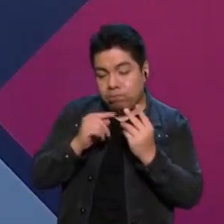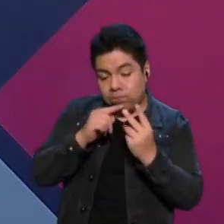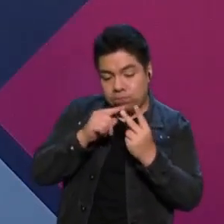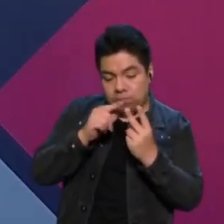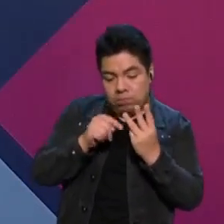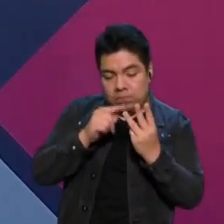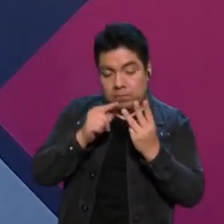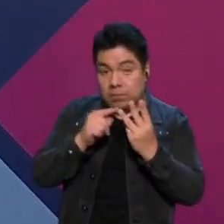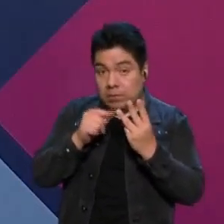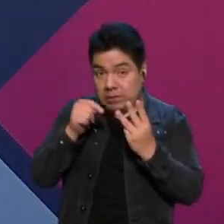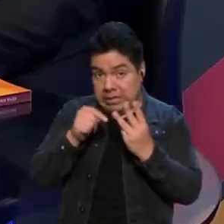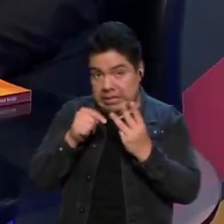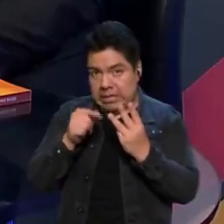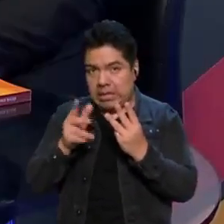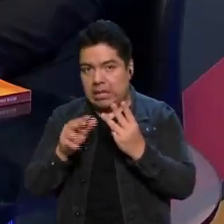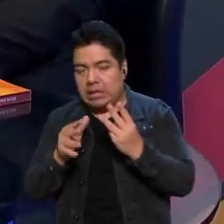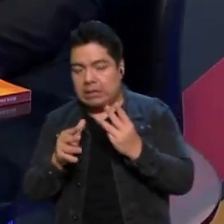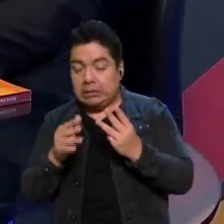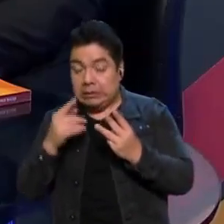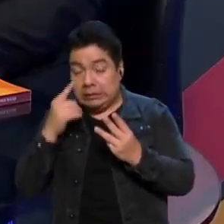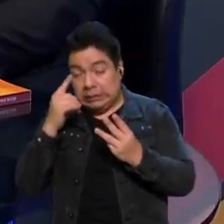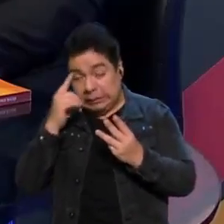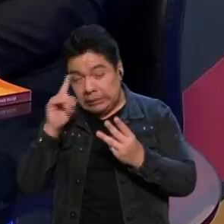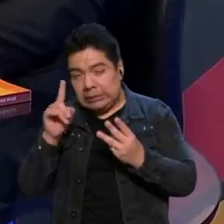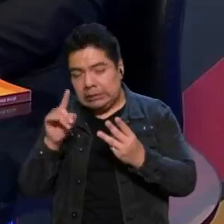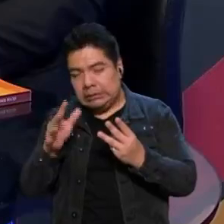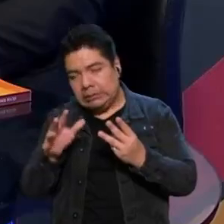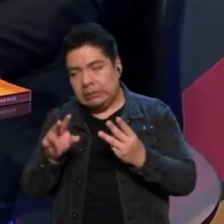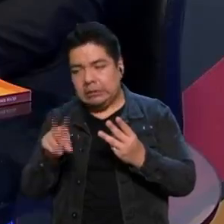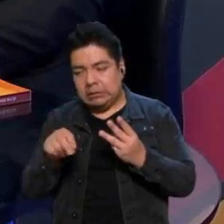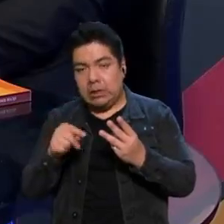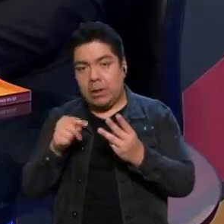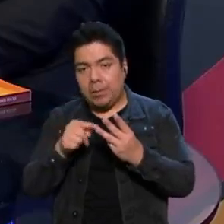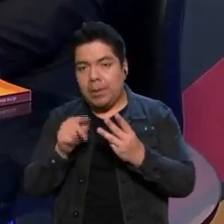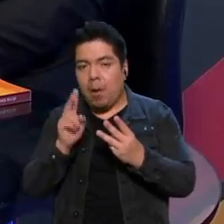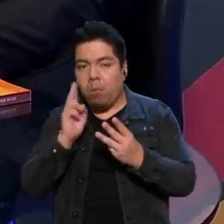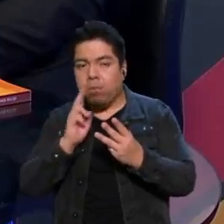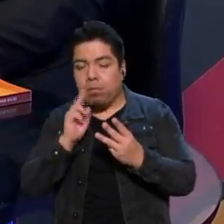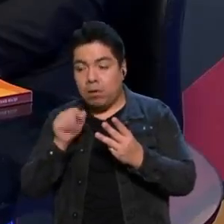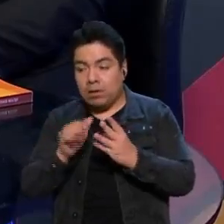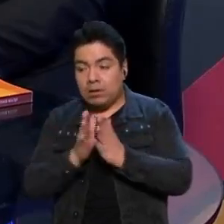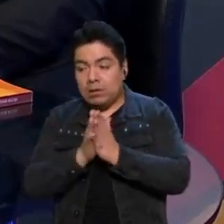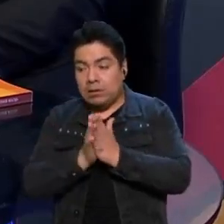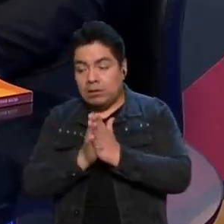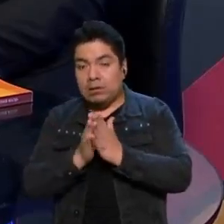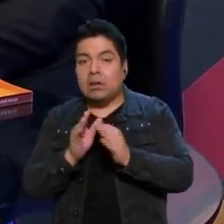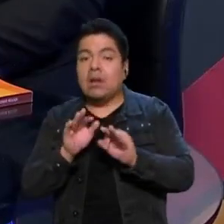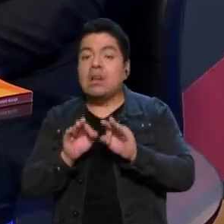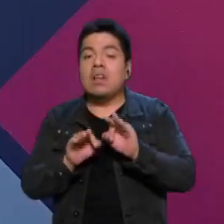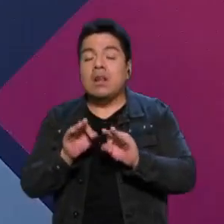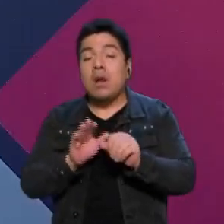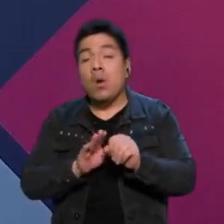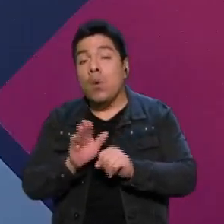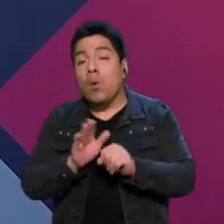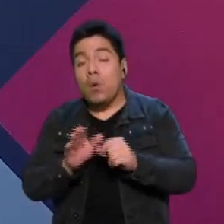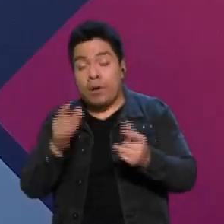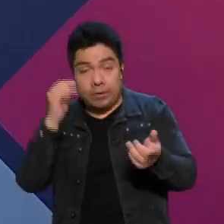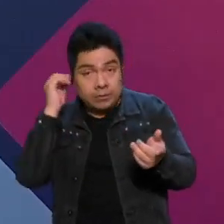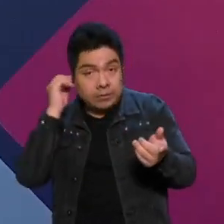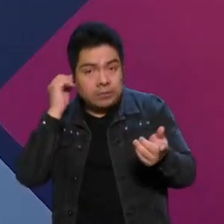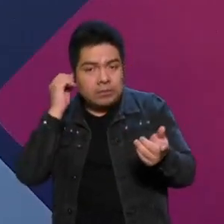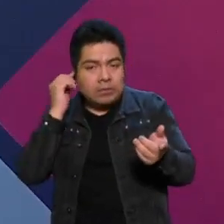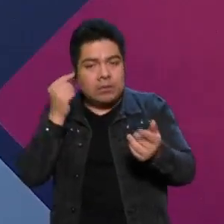lo otro, que no es fácil, pero es algo que intenté mucho en este libro, es tratar de construir